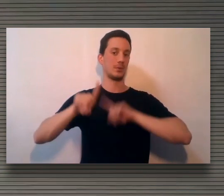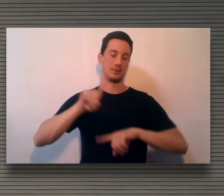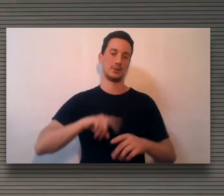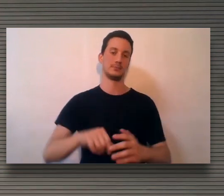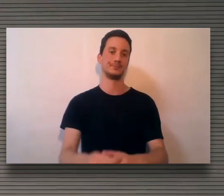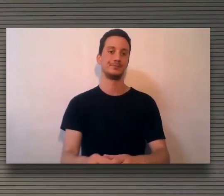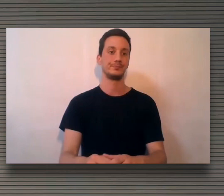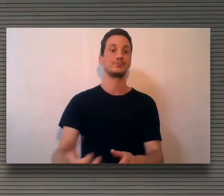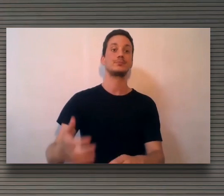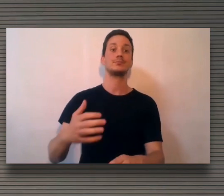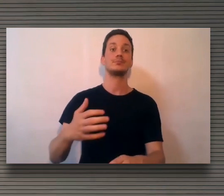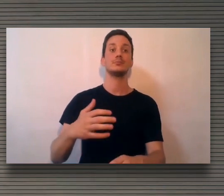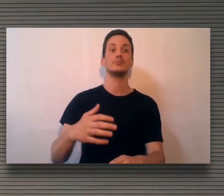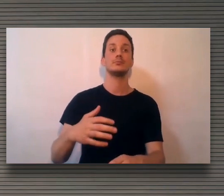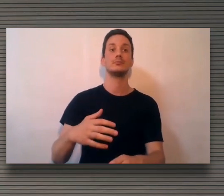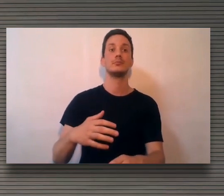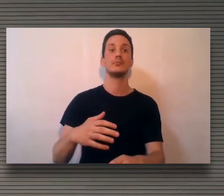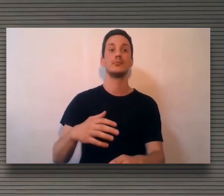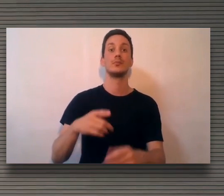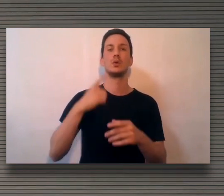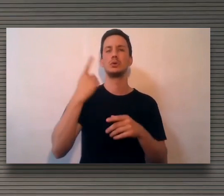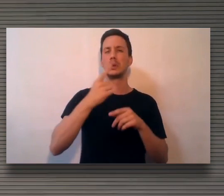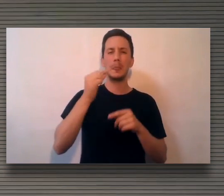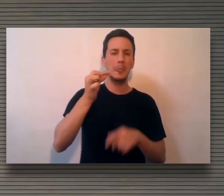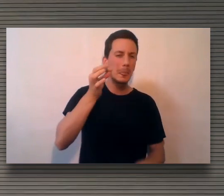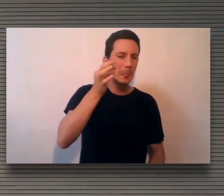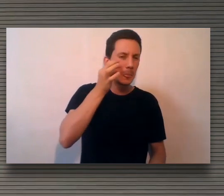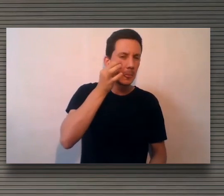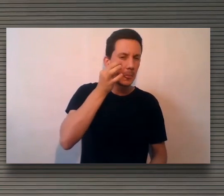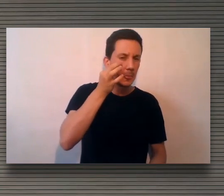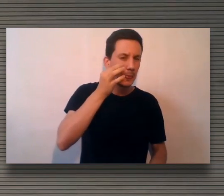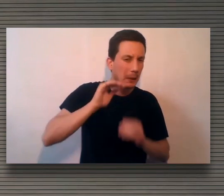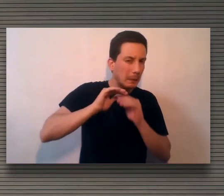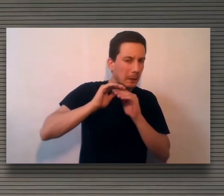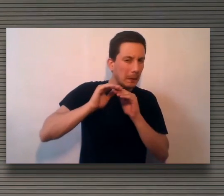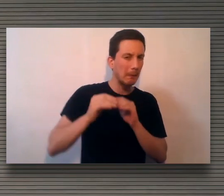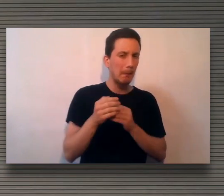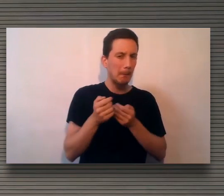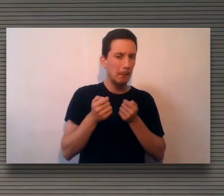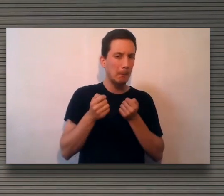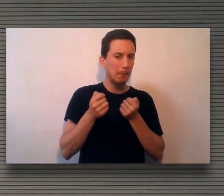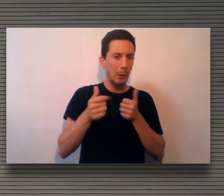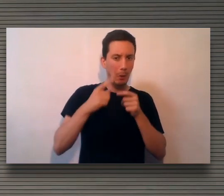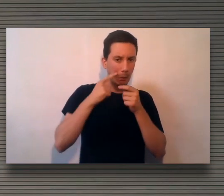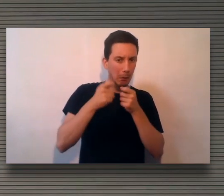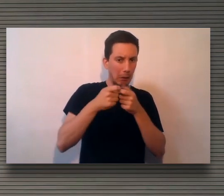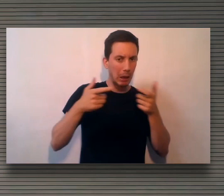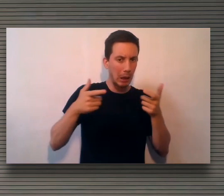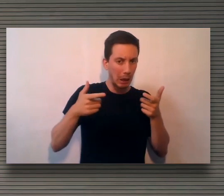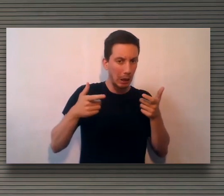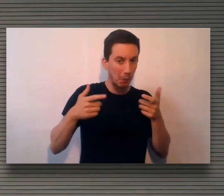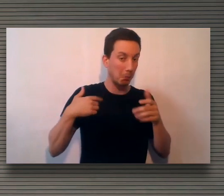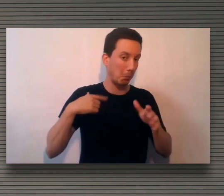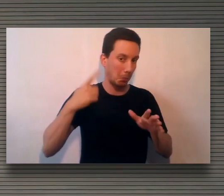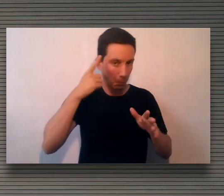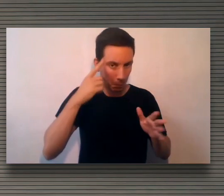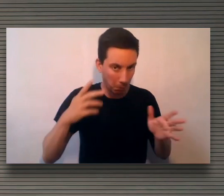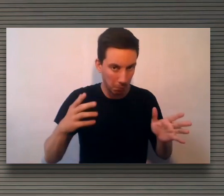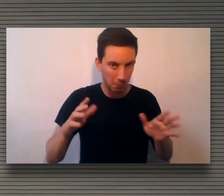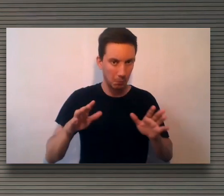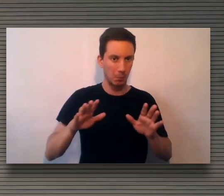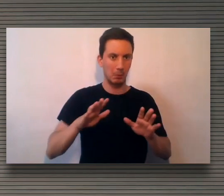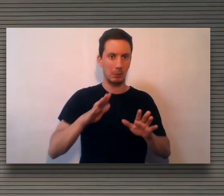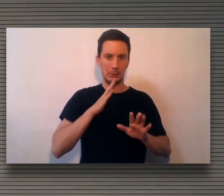Si únicamente es una manchita, ¿no? Es plana y no evoluciona, no pasa nada. Pero